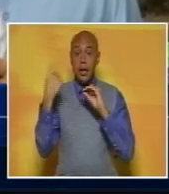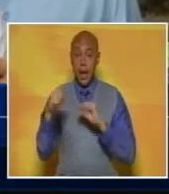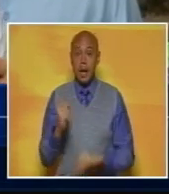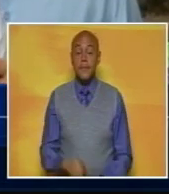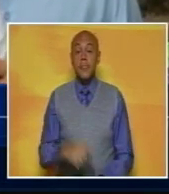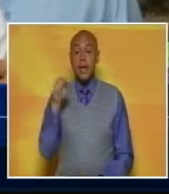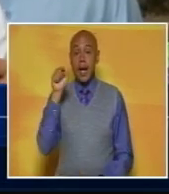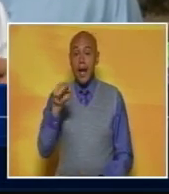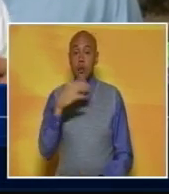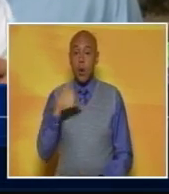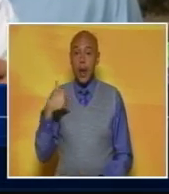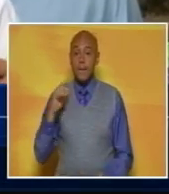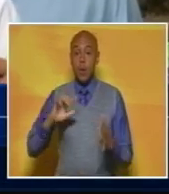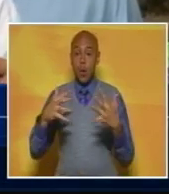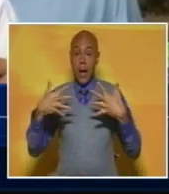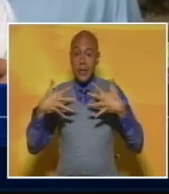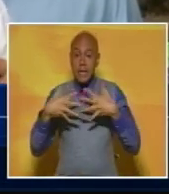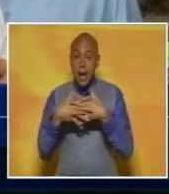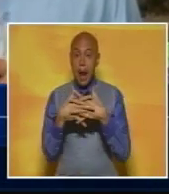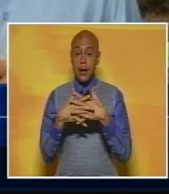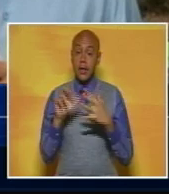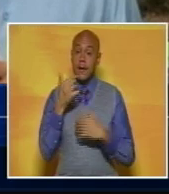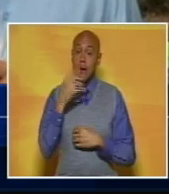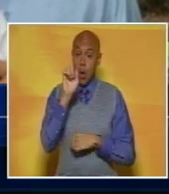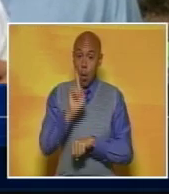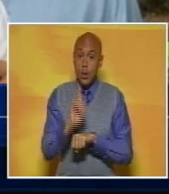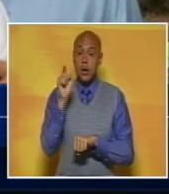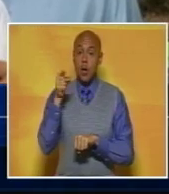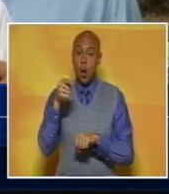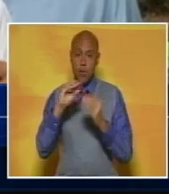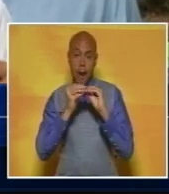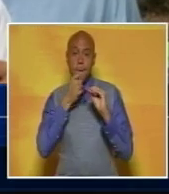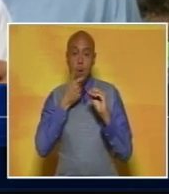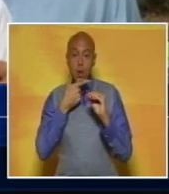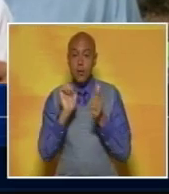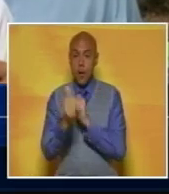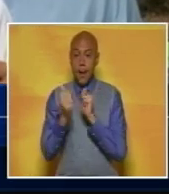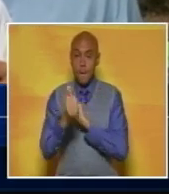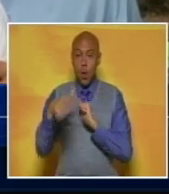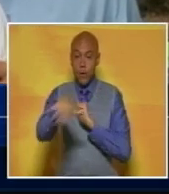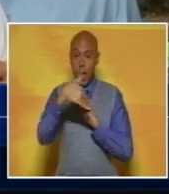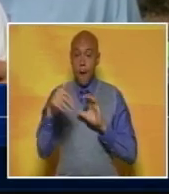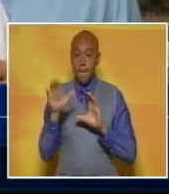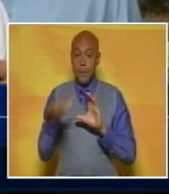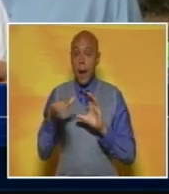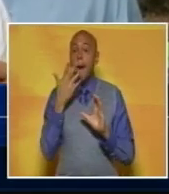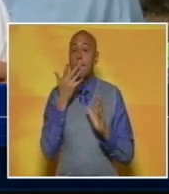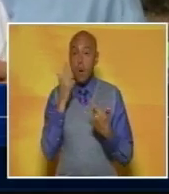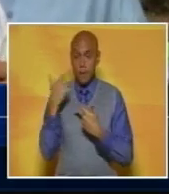concepto integral porque no solamente es recuperar el espacio, las canchas de uso múltiple, como en este